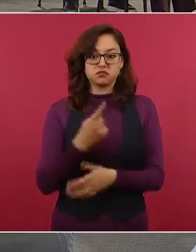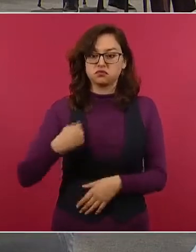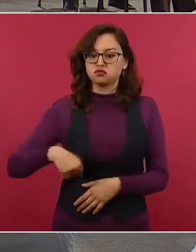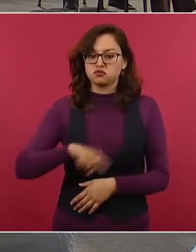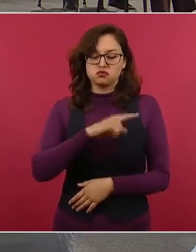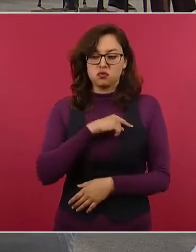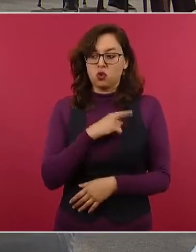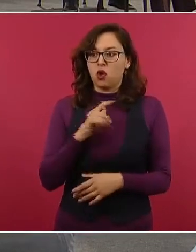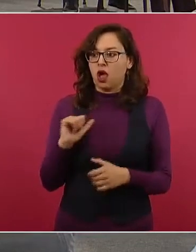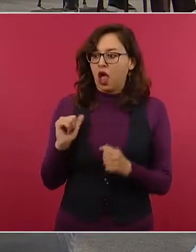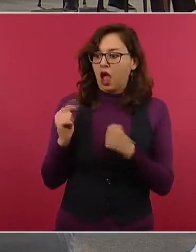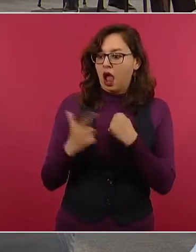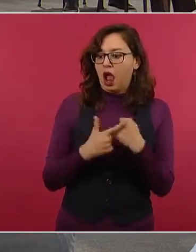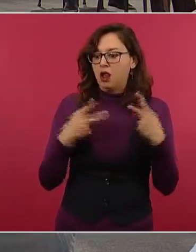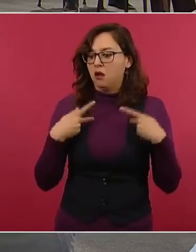Nunca